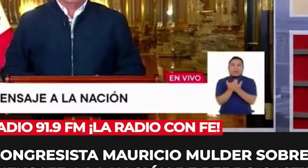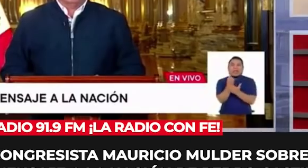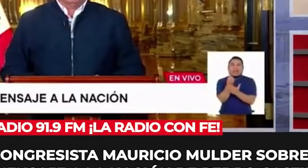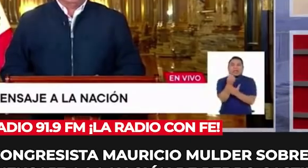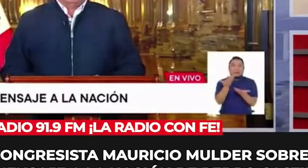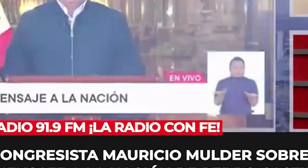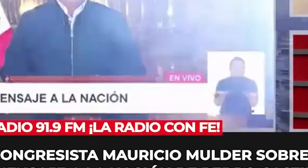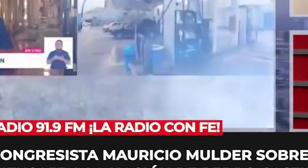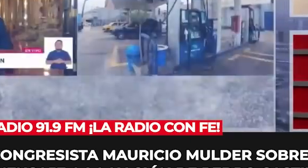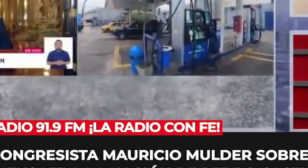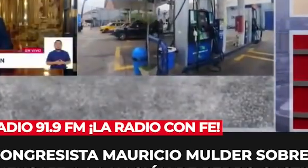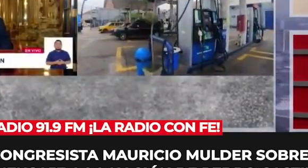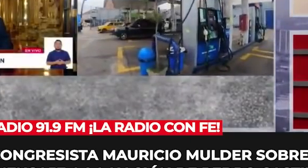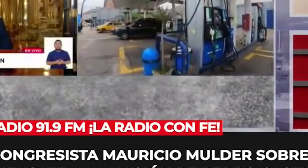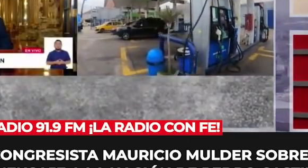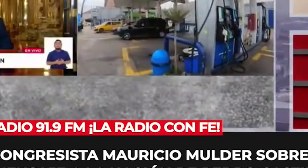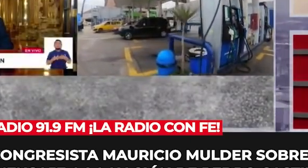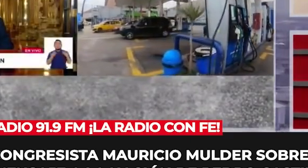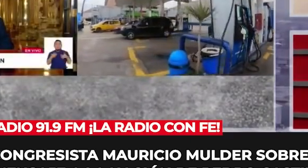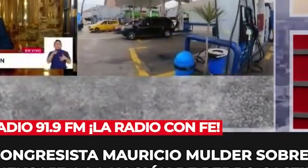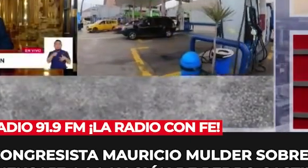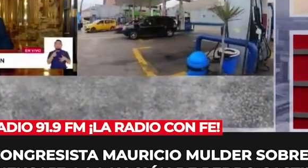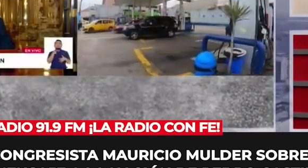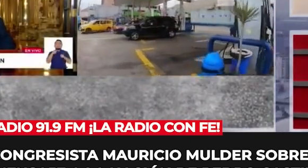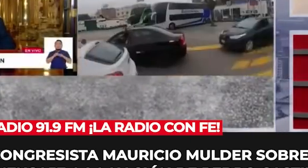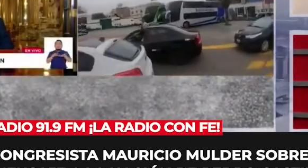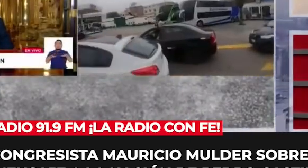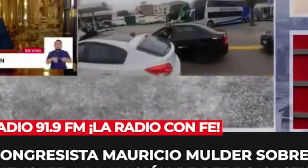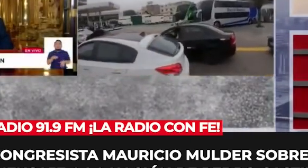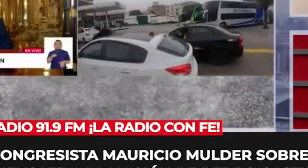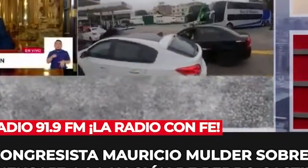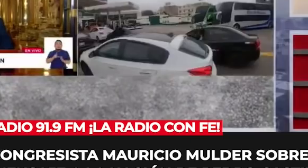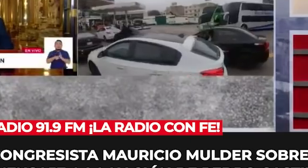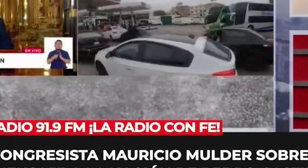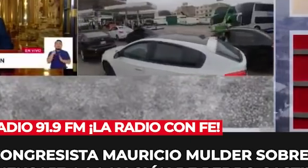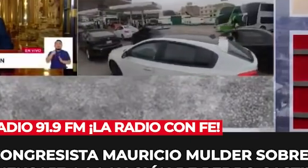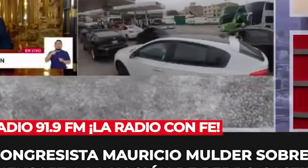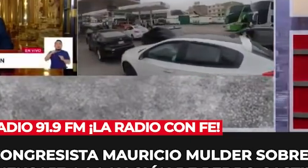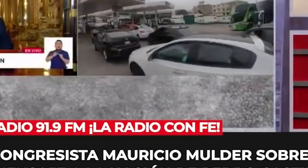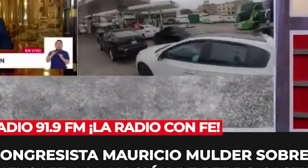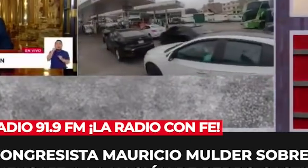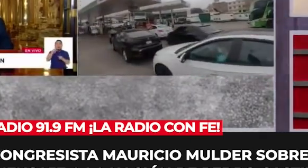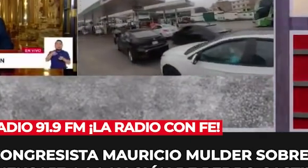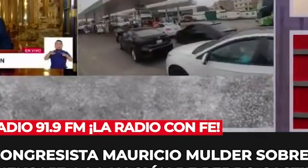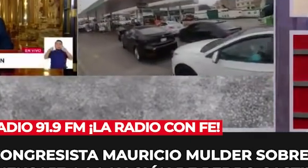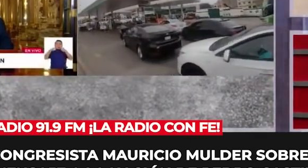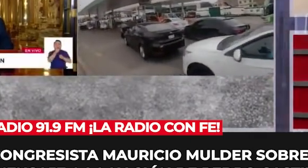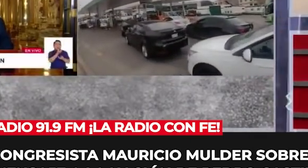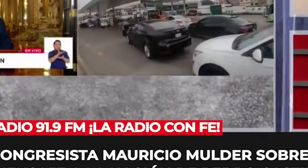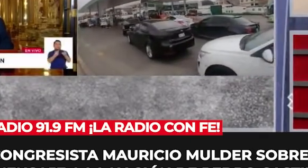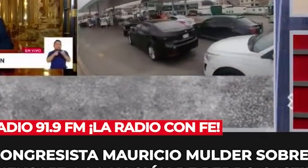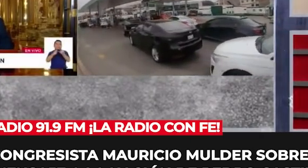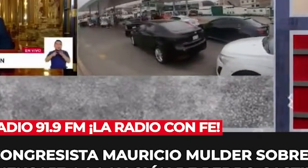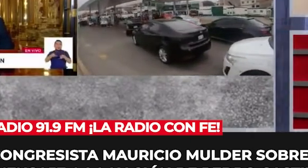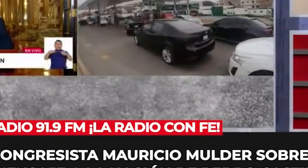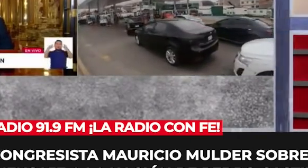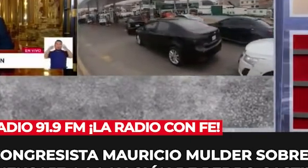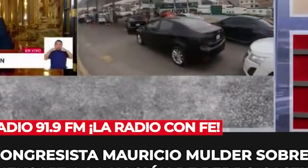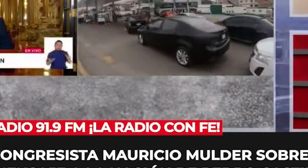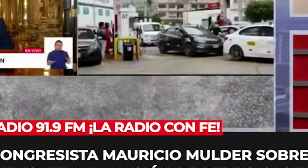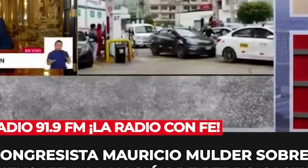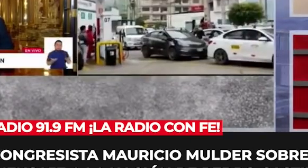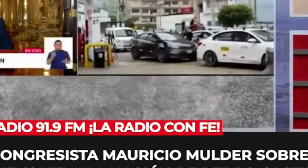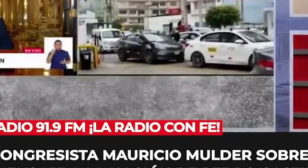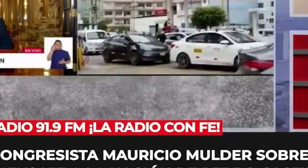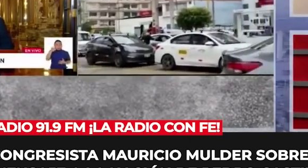simplemente está jugando con Castillo porque lo desprecia y sabe que Castillo no tiene la fuerza de sacarlo. Él es la